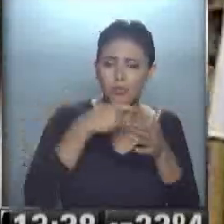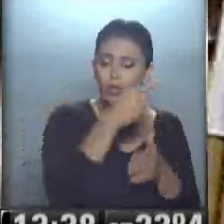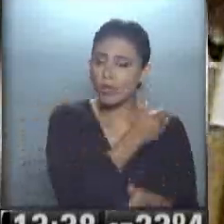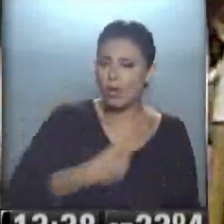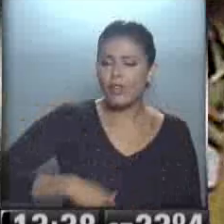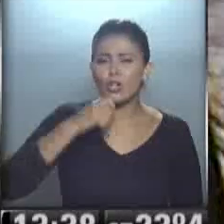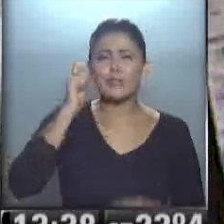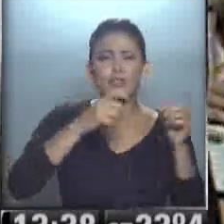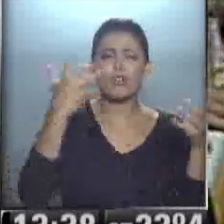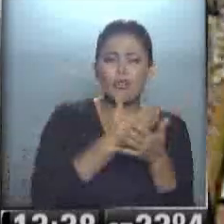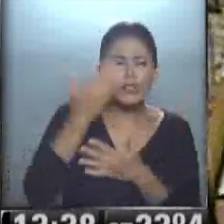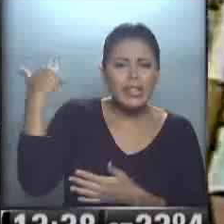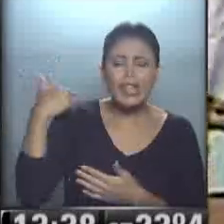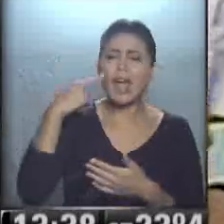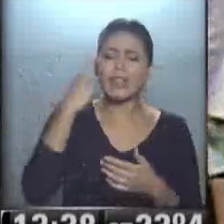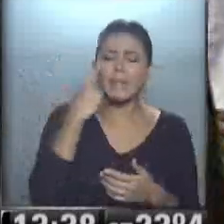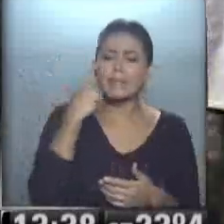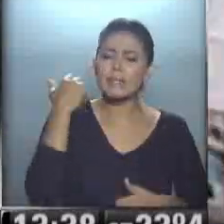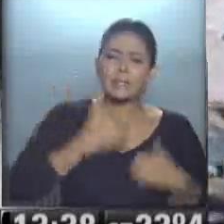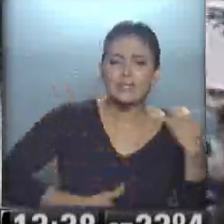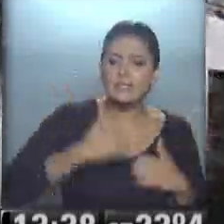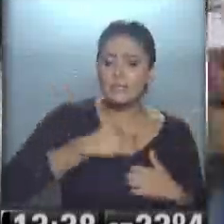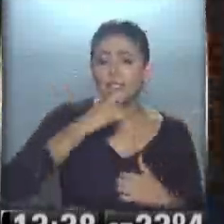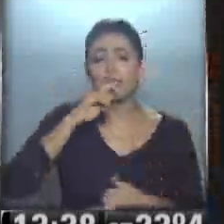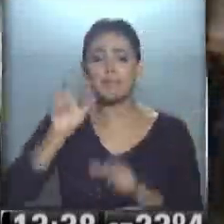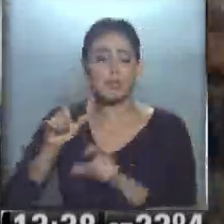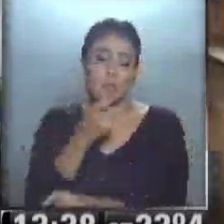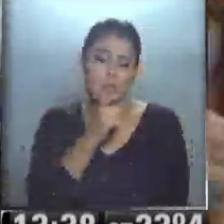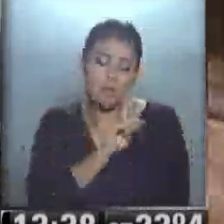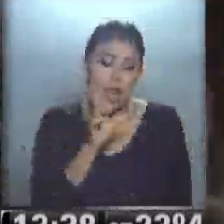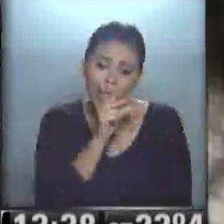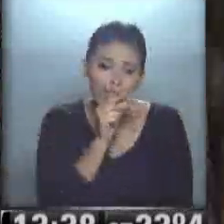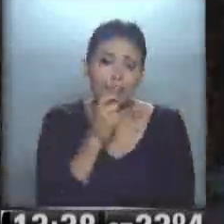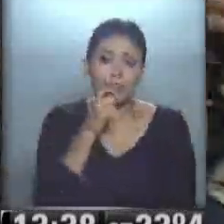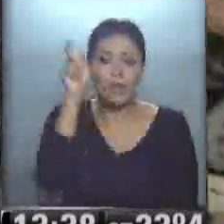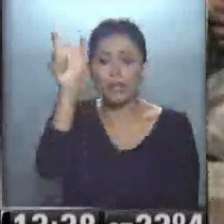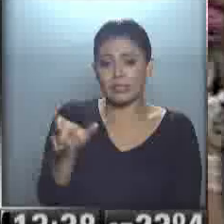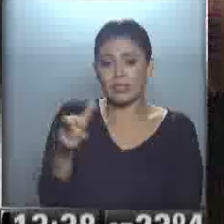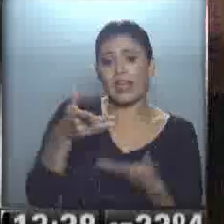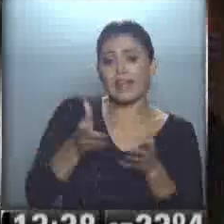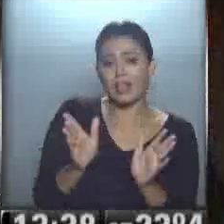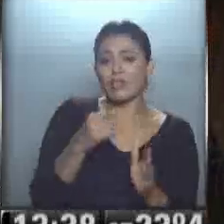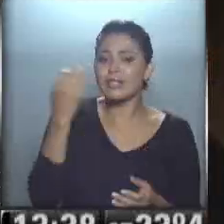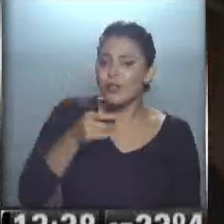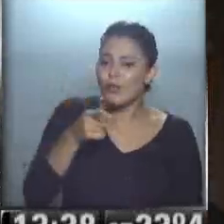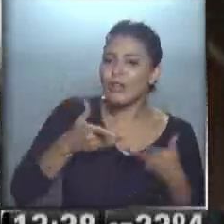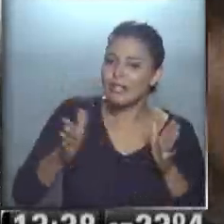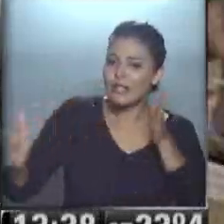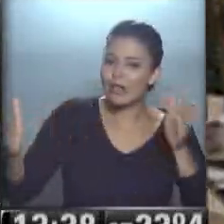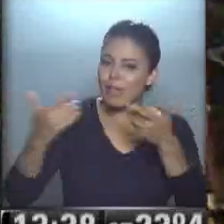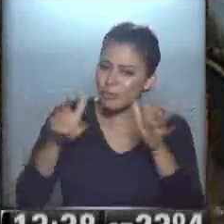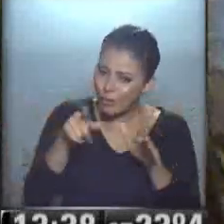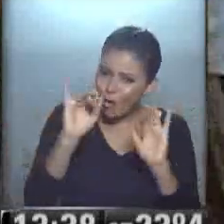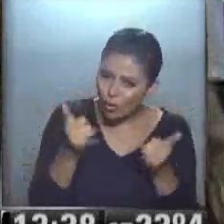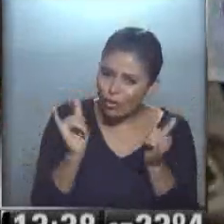sufrirla, padecerla, y para quienes no. Por ejemplo, mira ella. Ella nació, seguramente naciste en democracia, sos